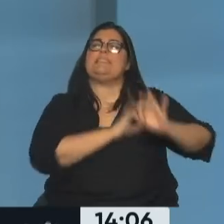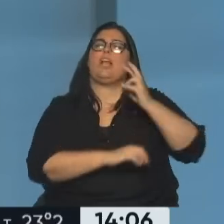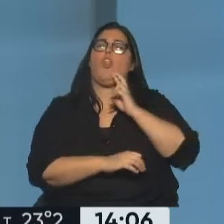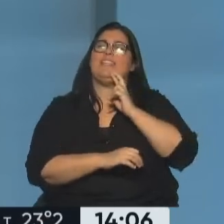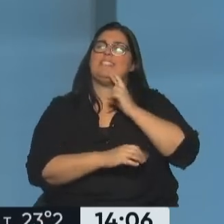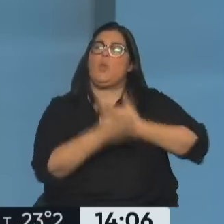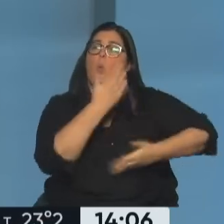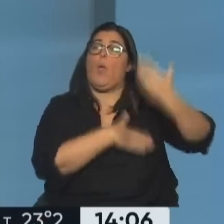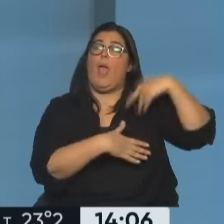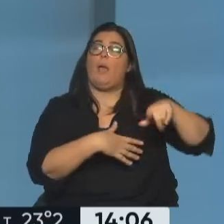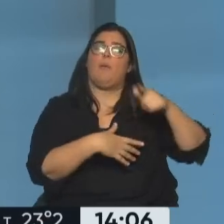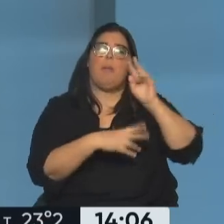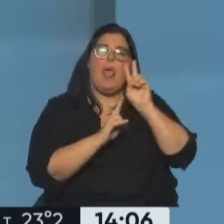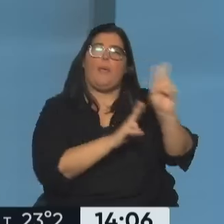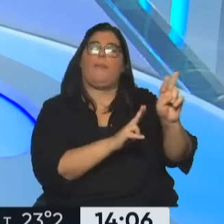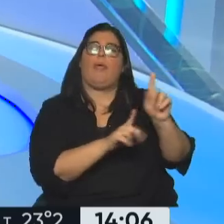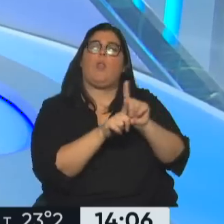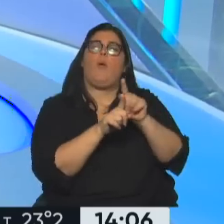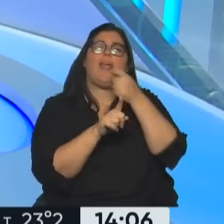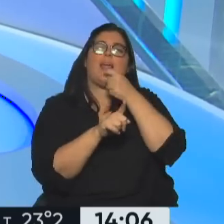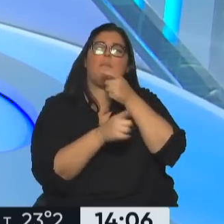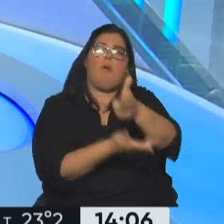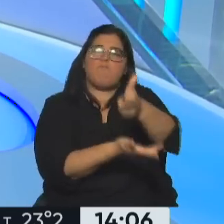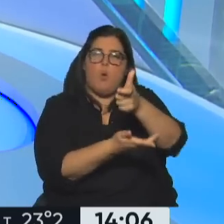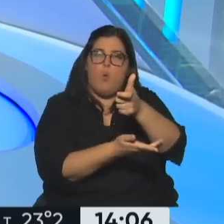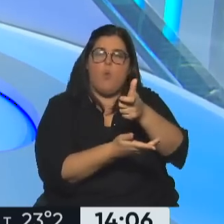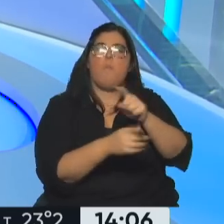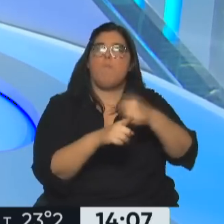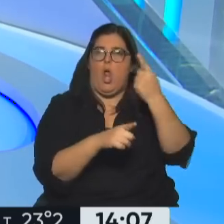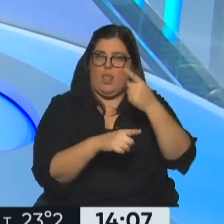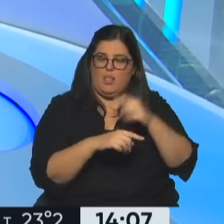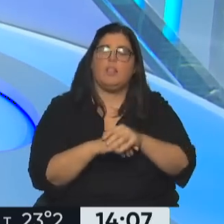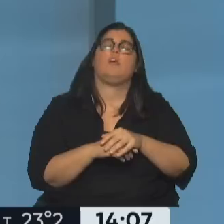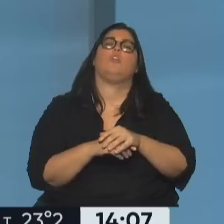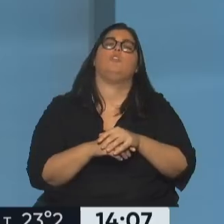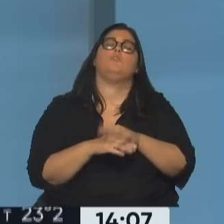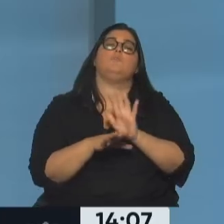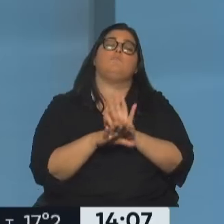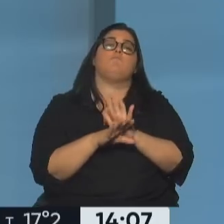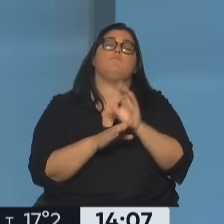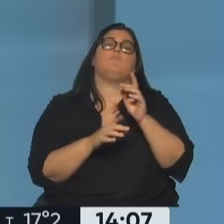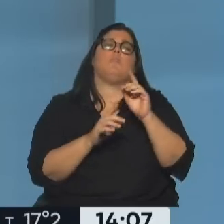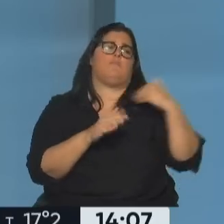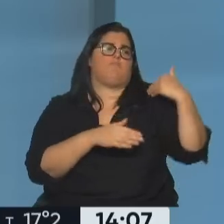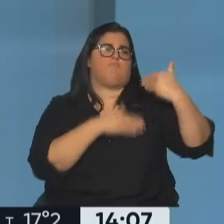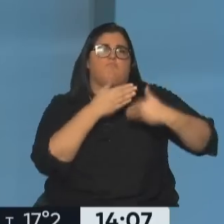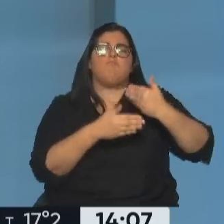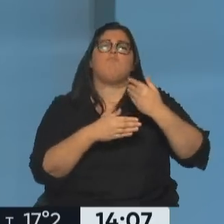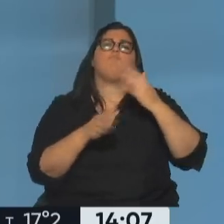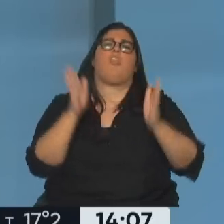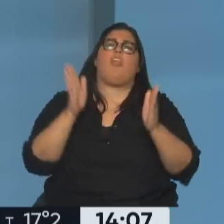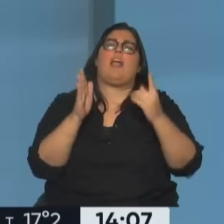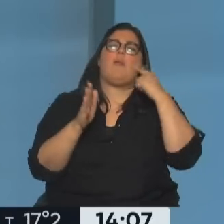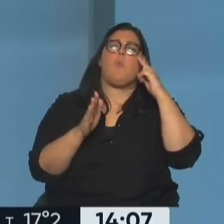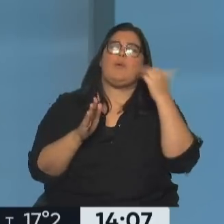para encontrar casos de magnicidios en Japón. Se dio después, en la década del 60, un asesinato en